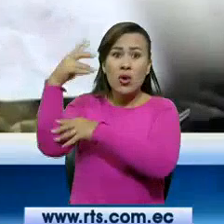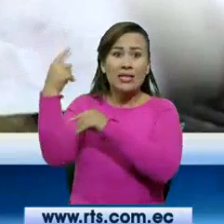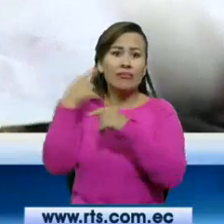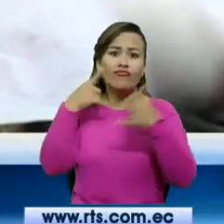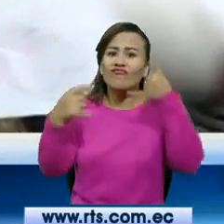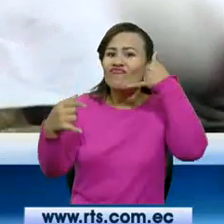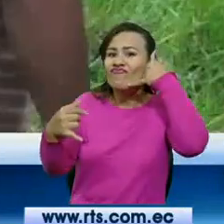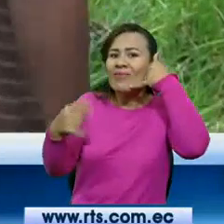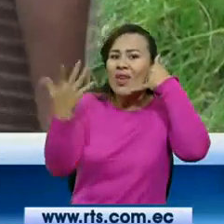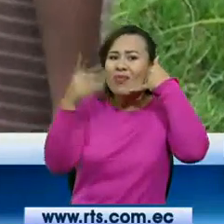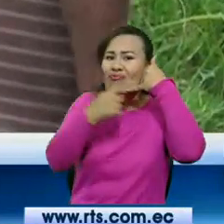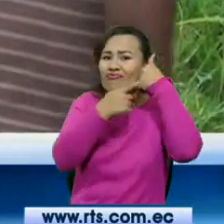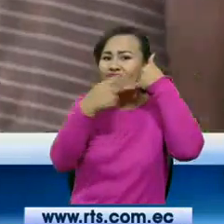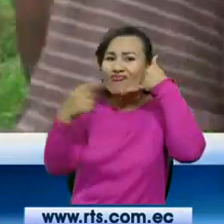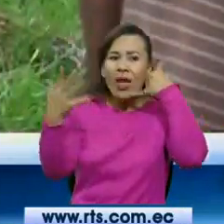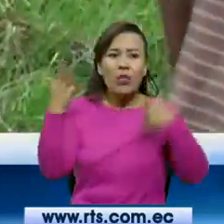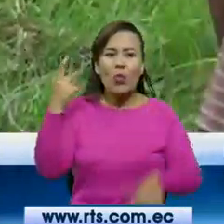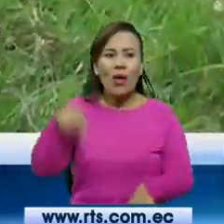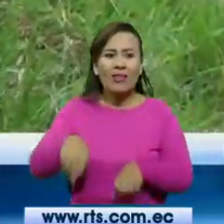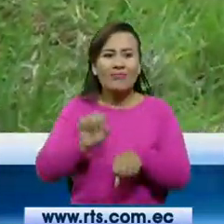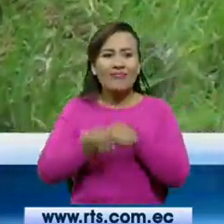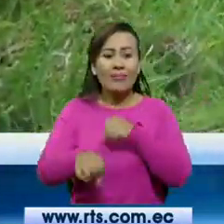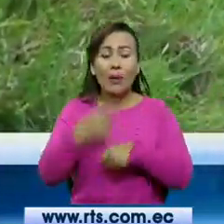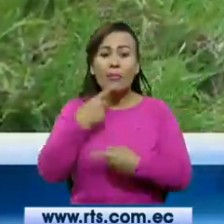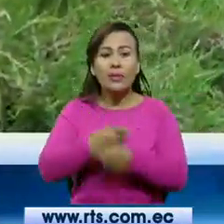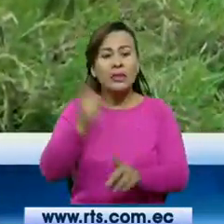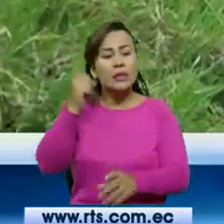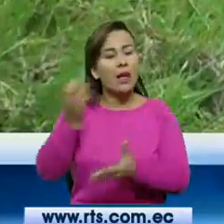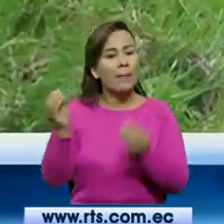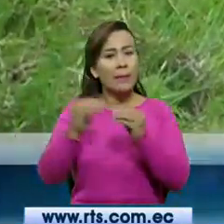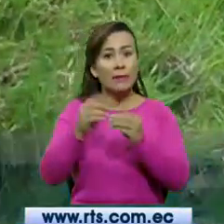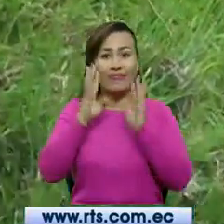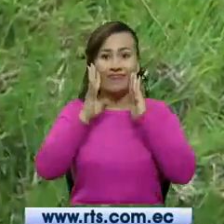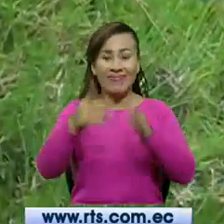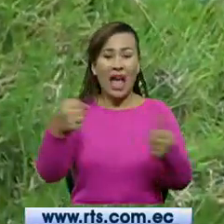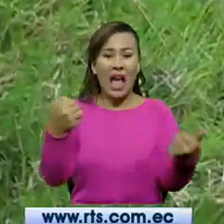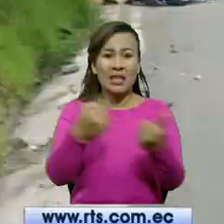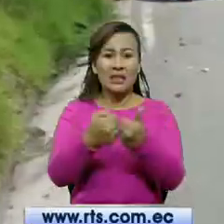de tránsito en Chimborazo no paran. Informó Darwin Altamirano.